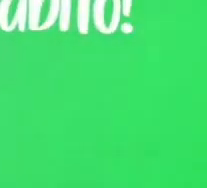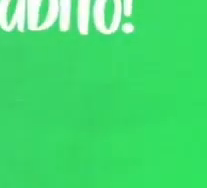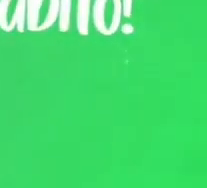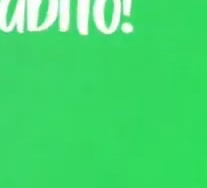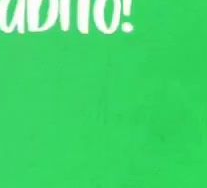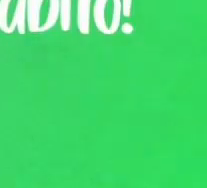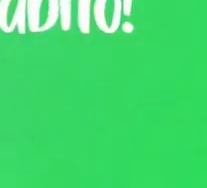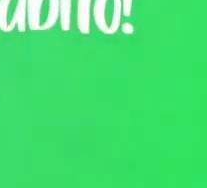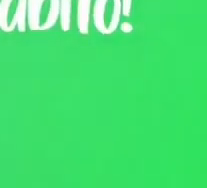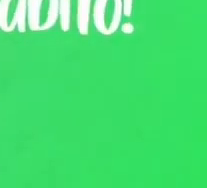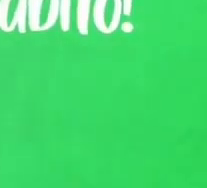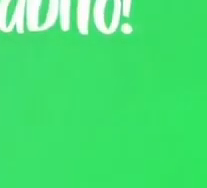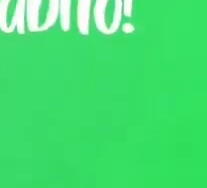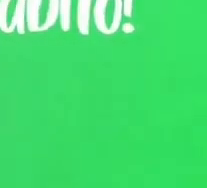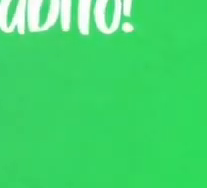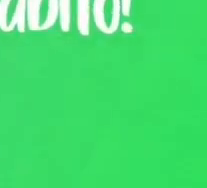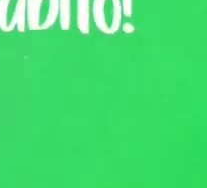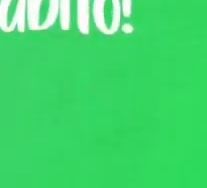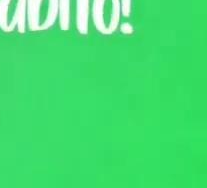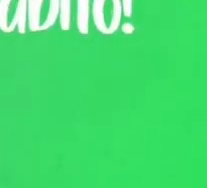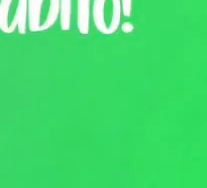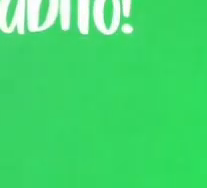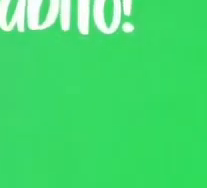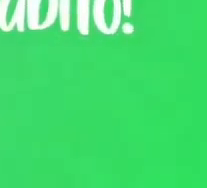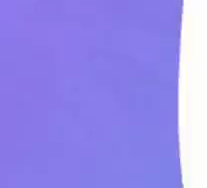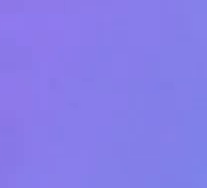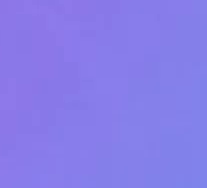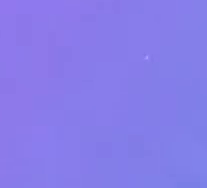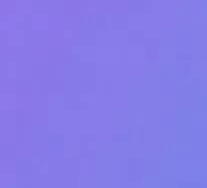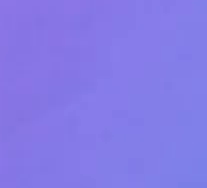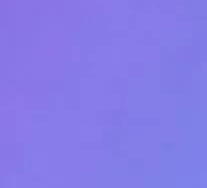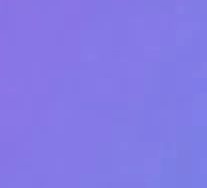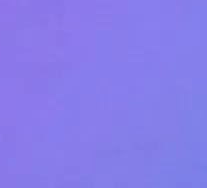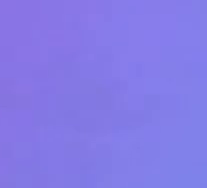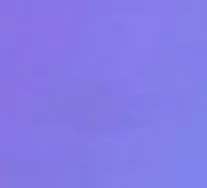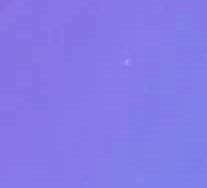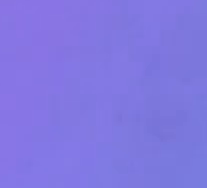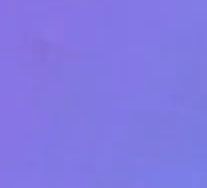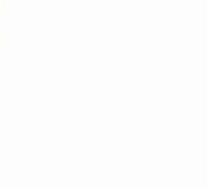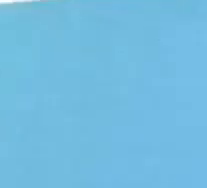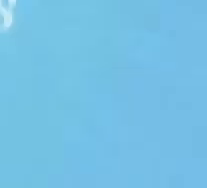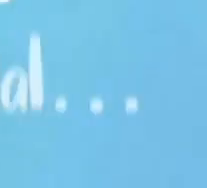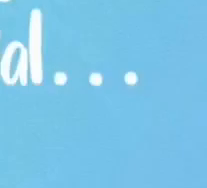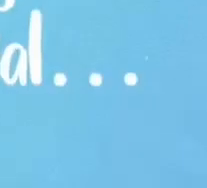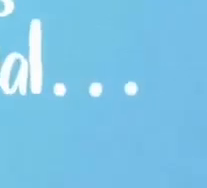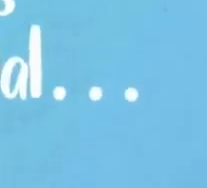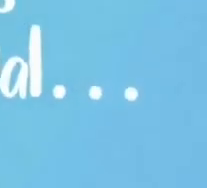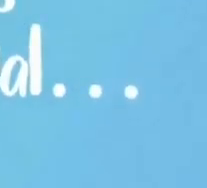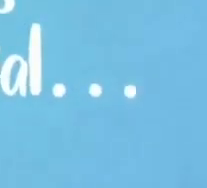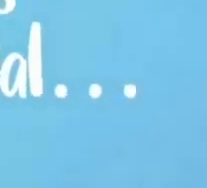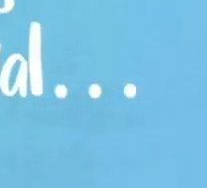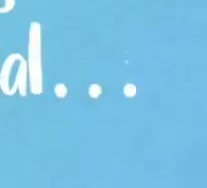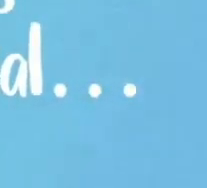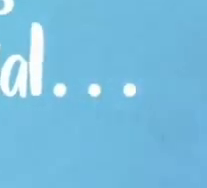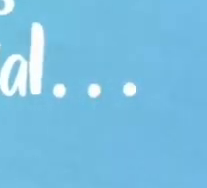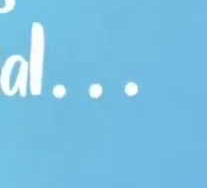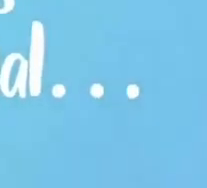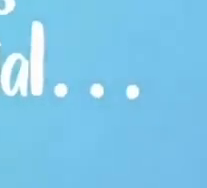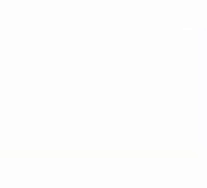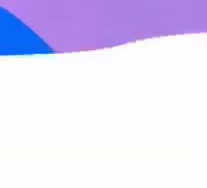mascarilla o cubrebocas. Que se convierta en hábito. Lava las manos y usa gel